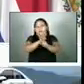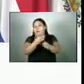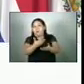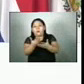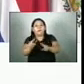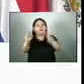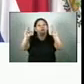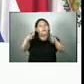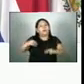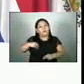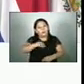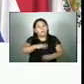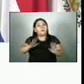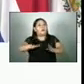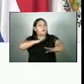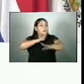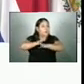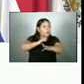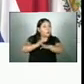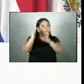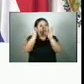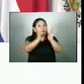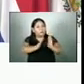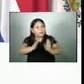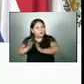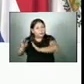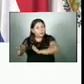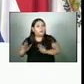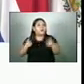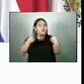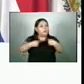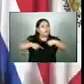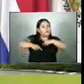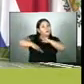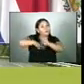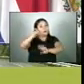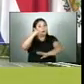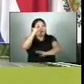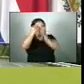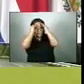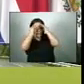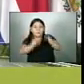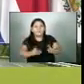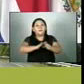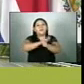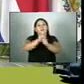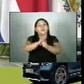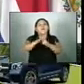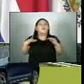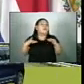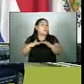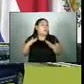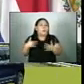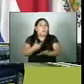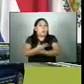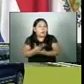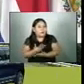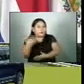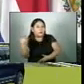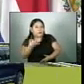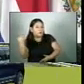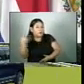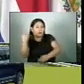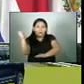salud, la prevención de la propagación y el mantenimiento de los servicios esenciales y otras cosas que requieran atención de la